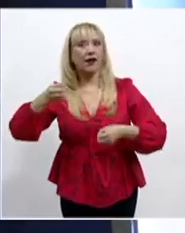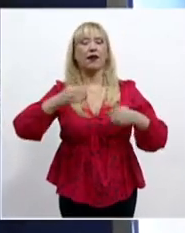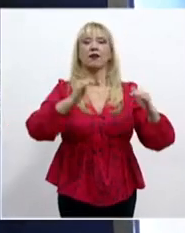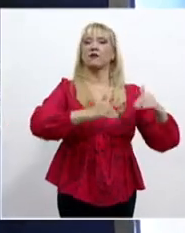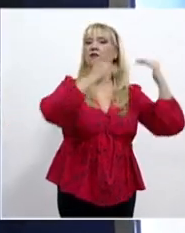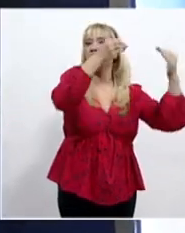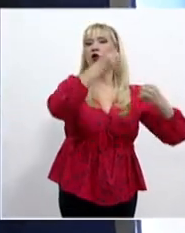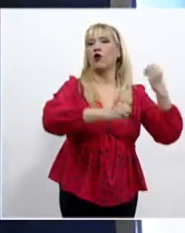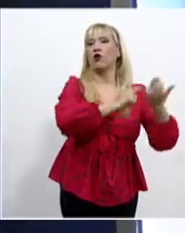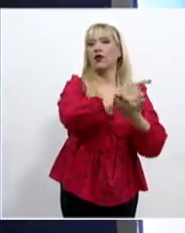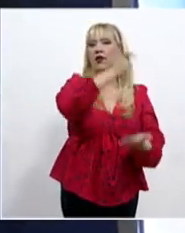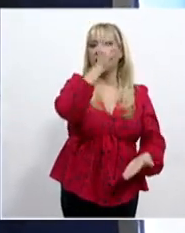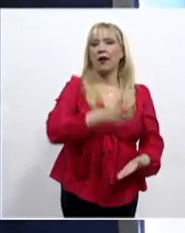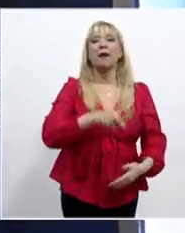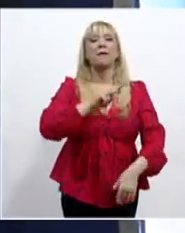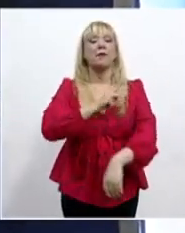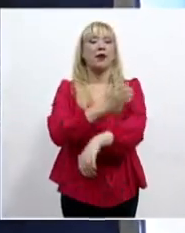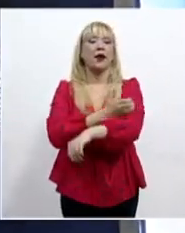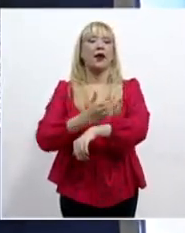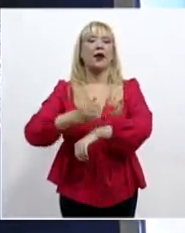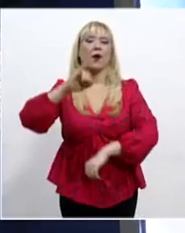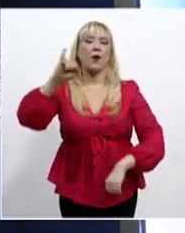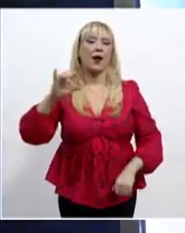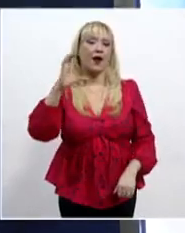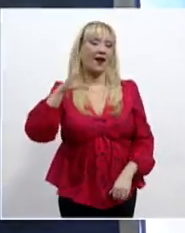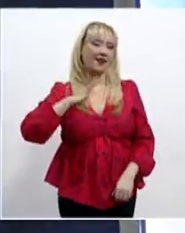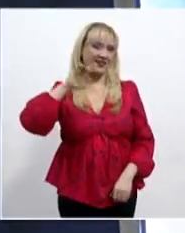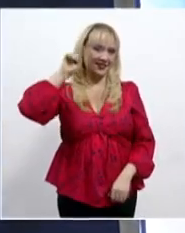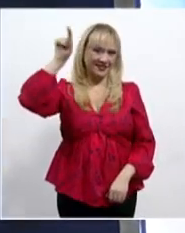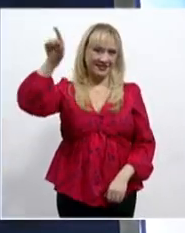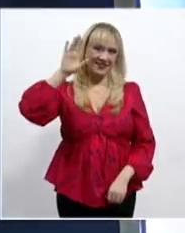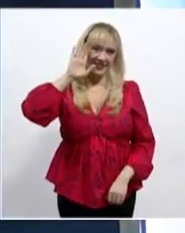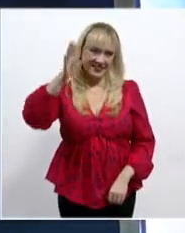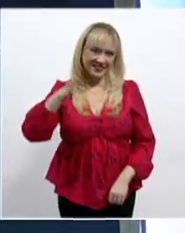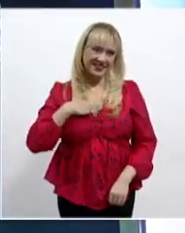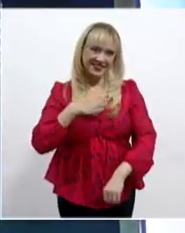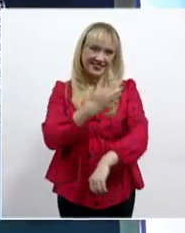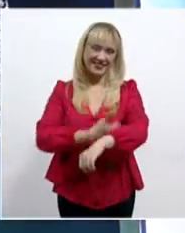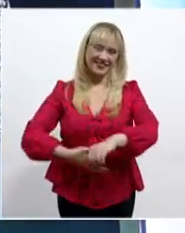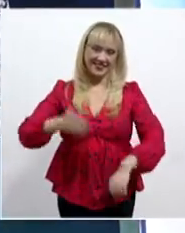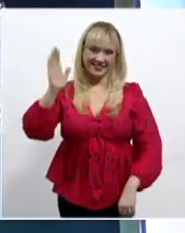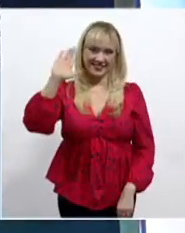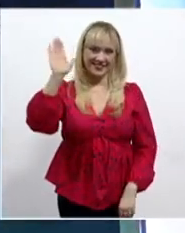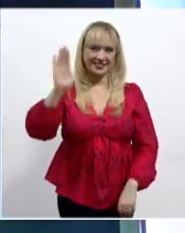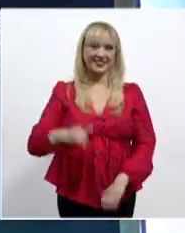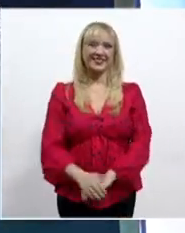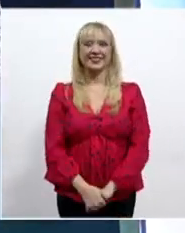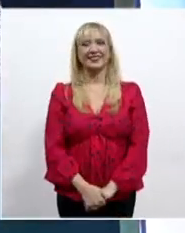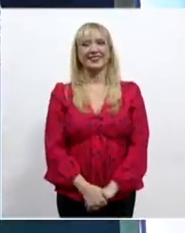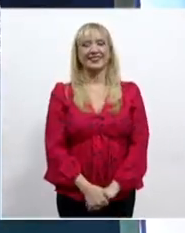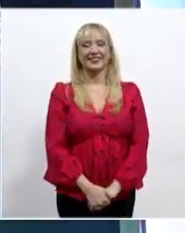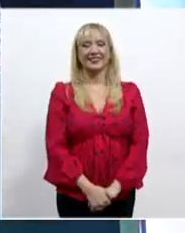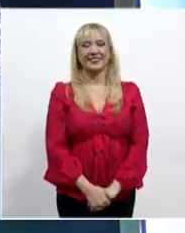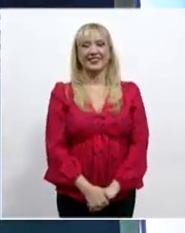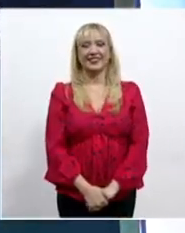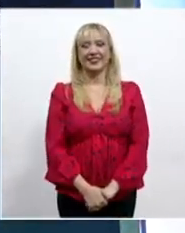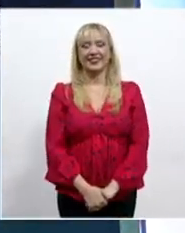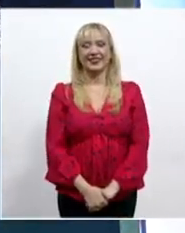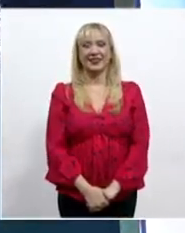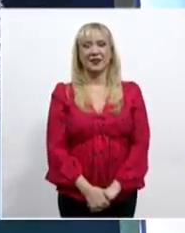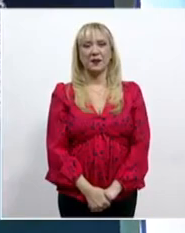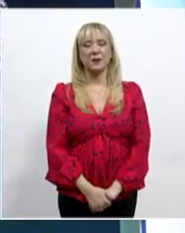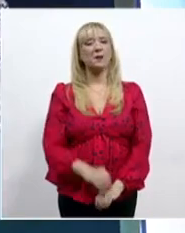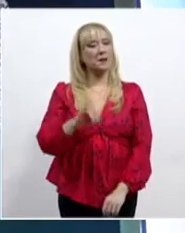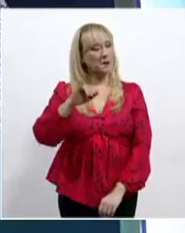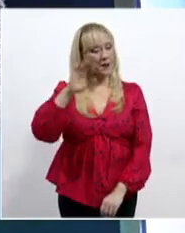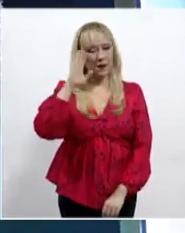Federación. El reporte lo tiene mi compañero Juan Carlos González. Muy buenas tardes, Juan Carlos. Adelante con tu reporte. Hola,